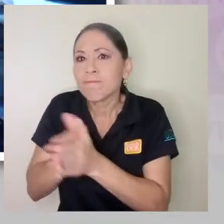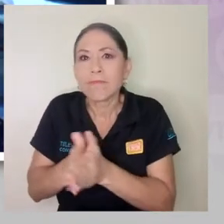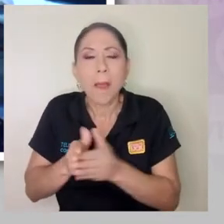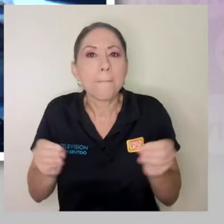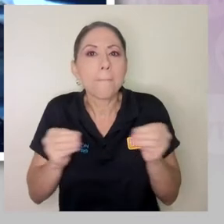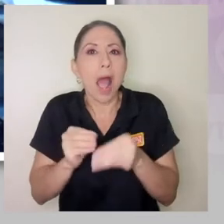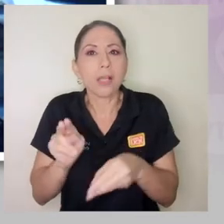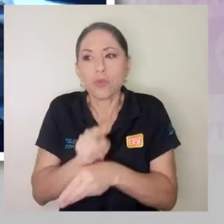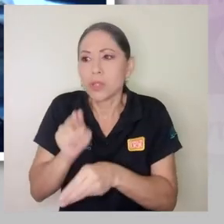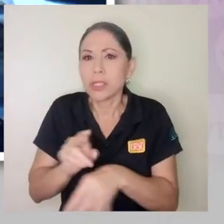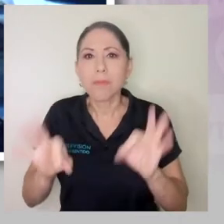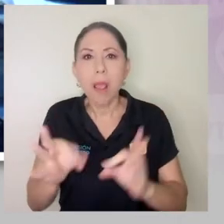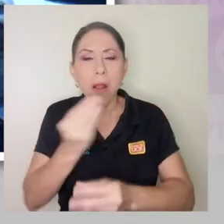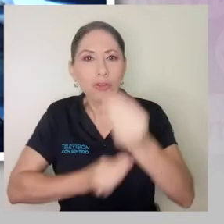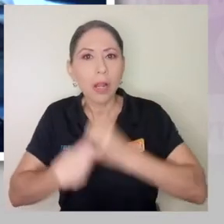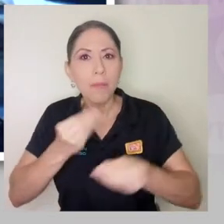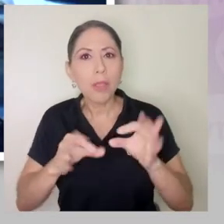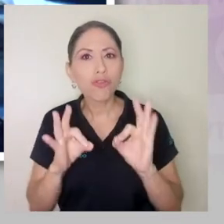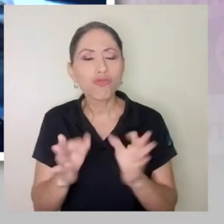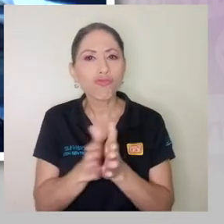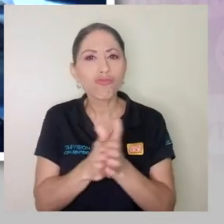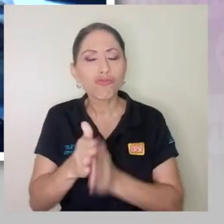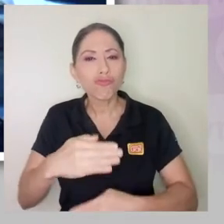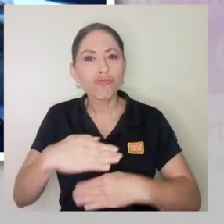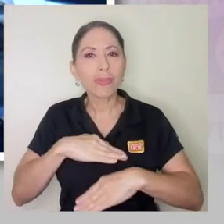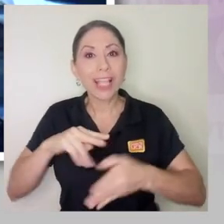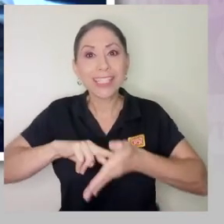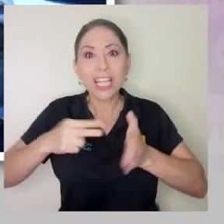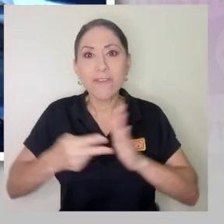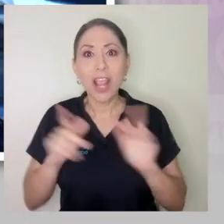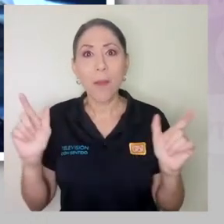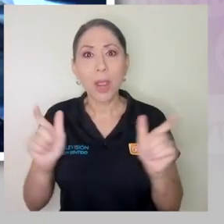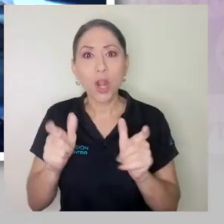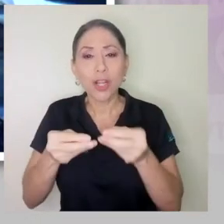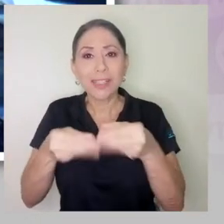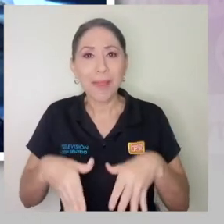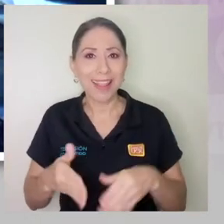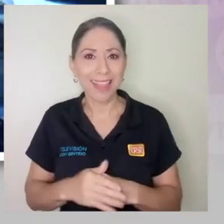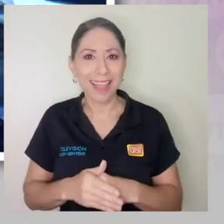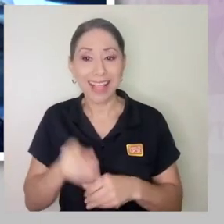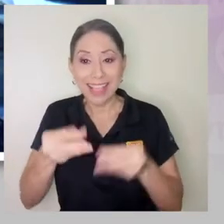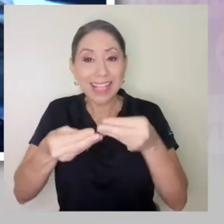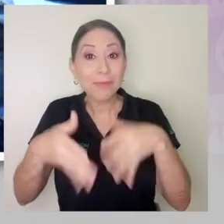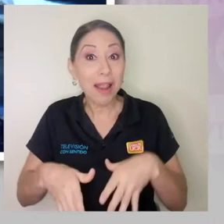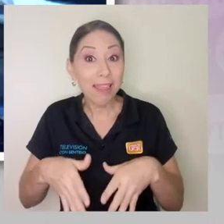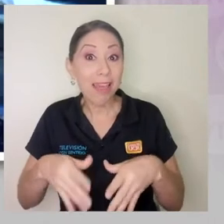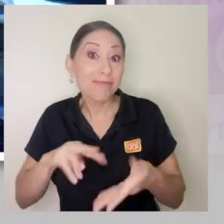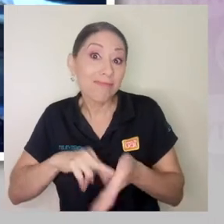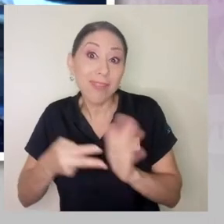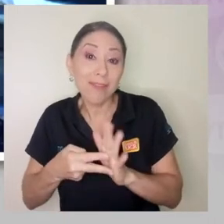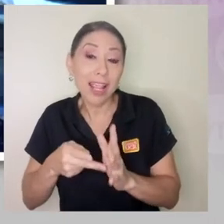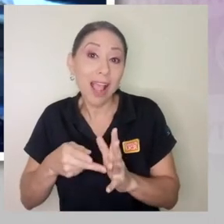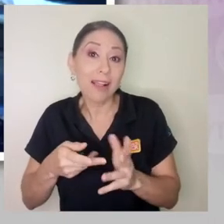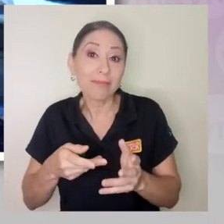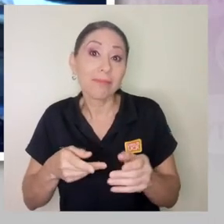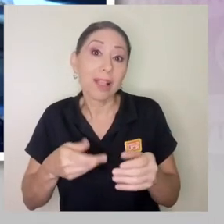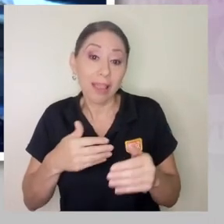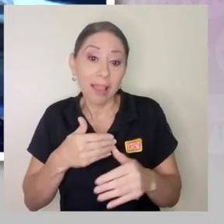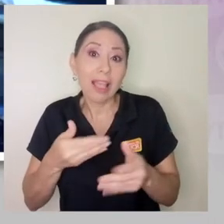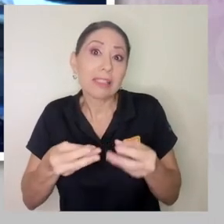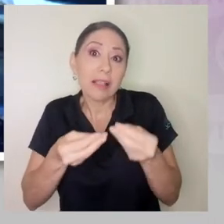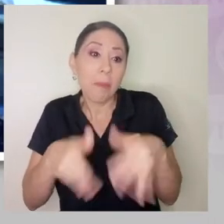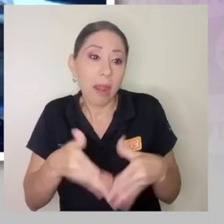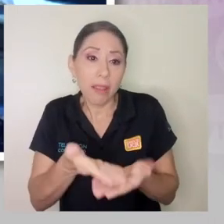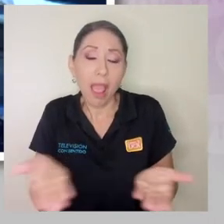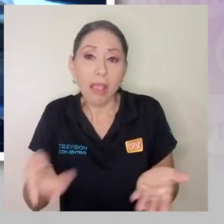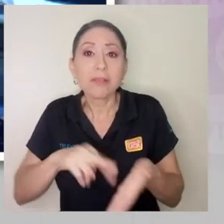alimento. Entonces, eso significa menores pérdidas, que a fin de cuentas esas pérdidas se traducen en pérdida económica la mayor parte del tiempo